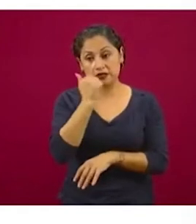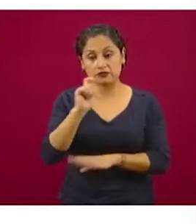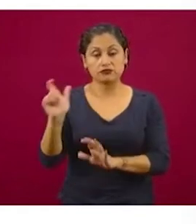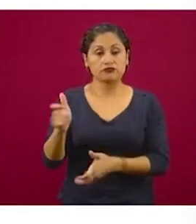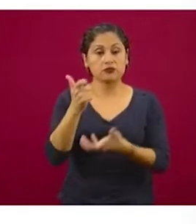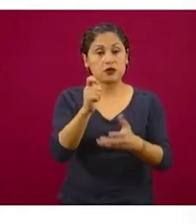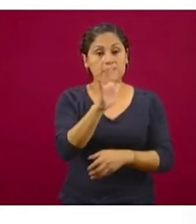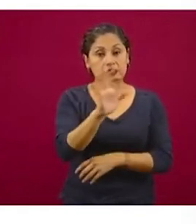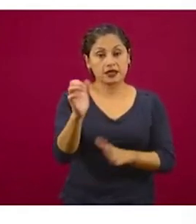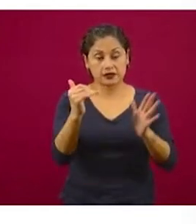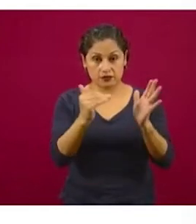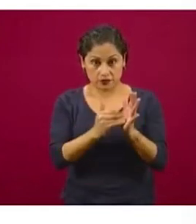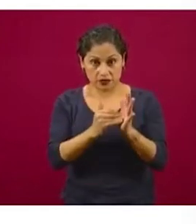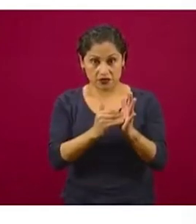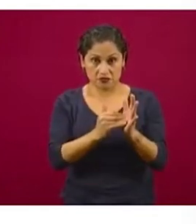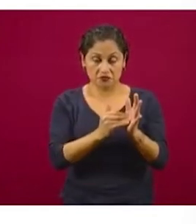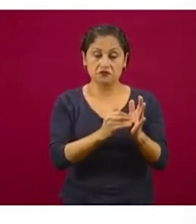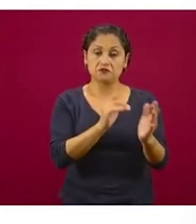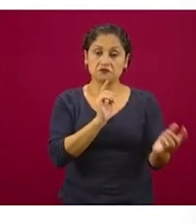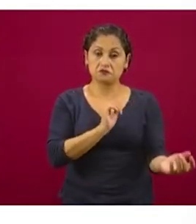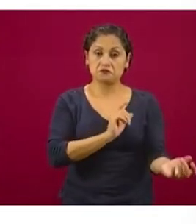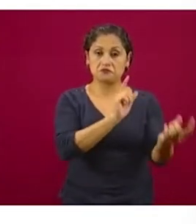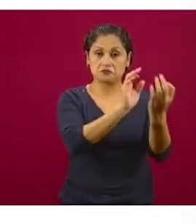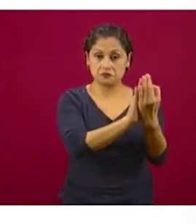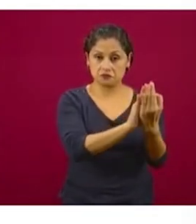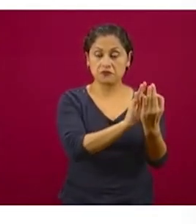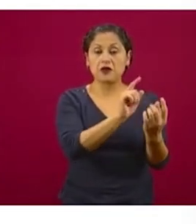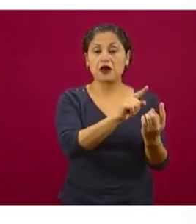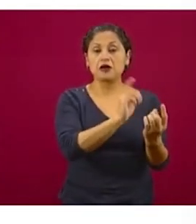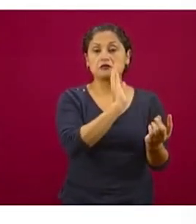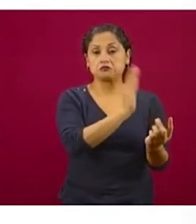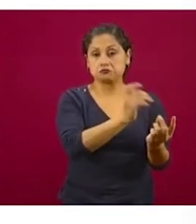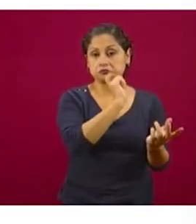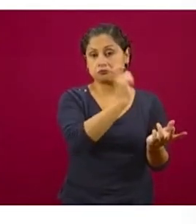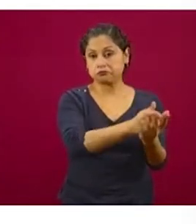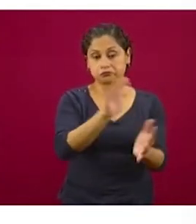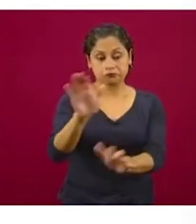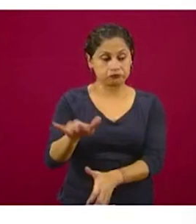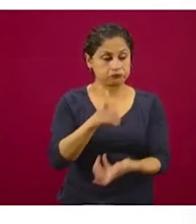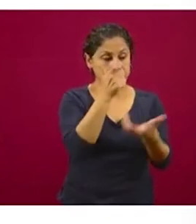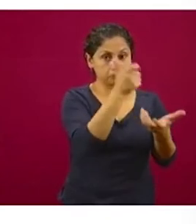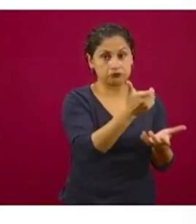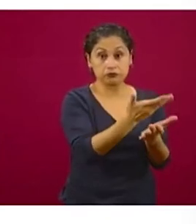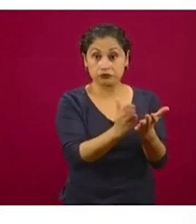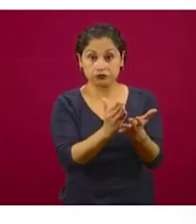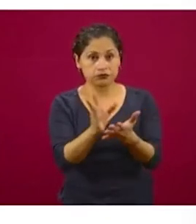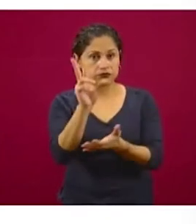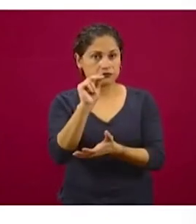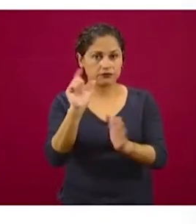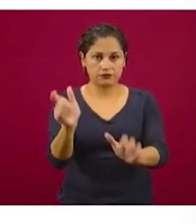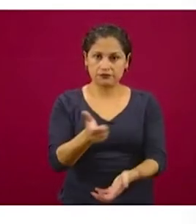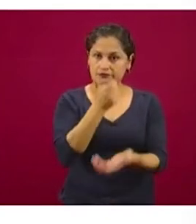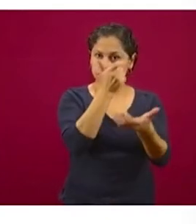mil pesos directamente y en una sola exhibición siguiente por favor